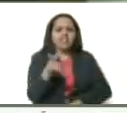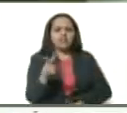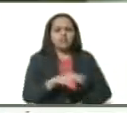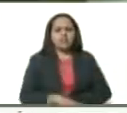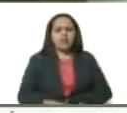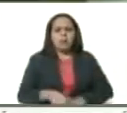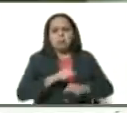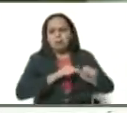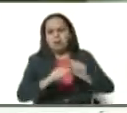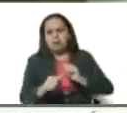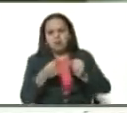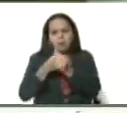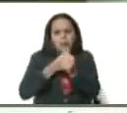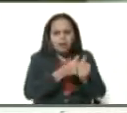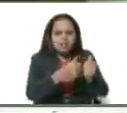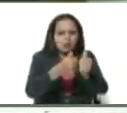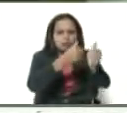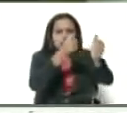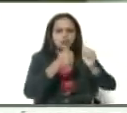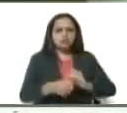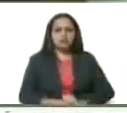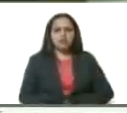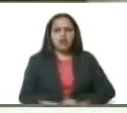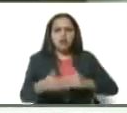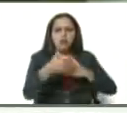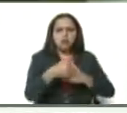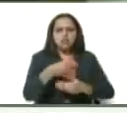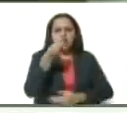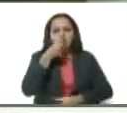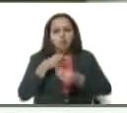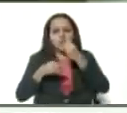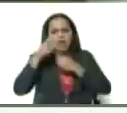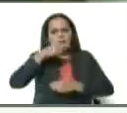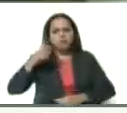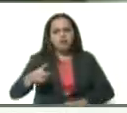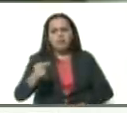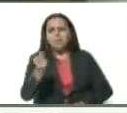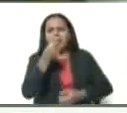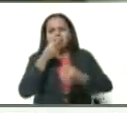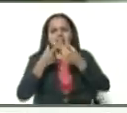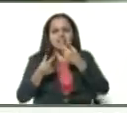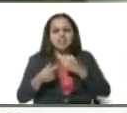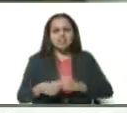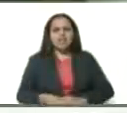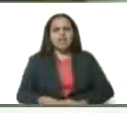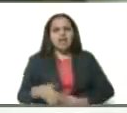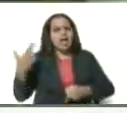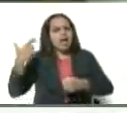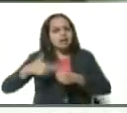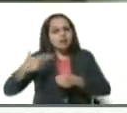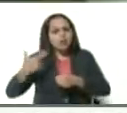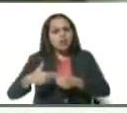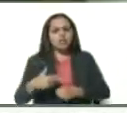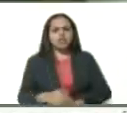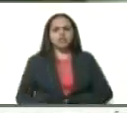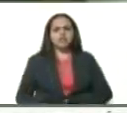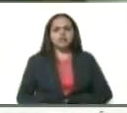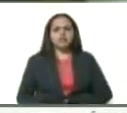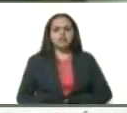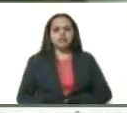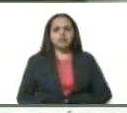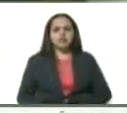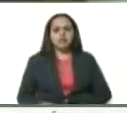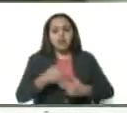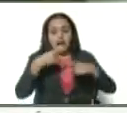acciones de persecución contra la comida del pueblo, contra las medicinas, contra la gasolina. Y algo de eso